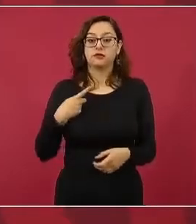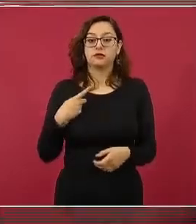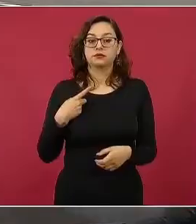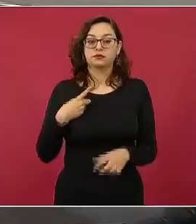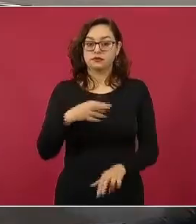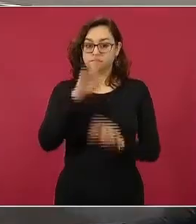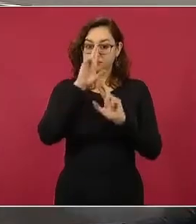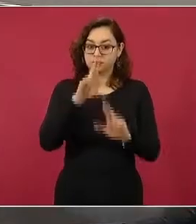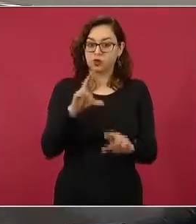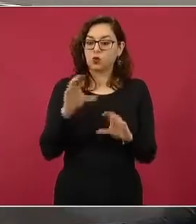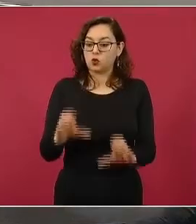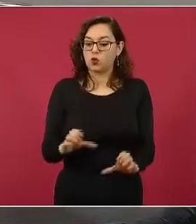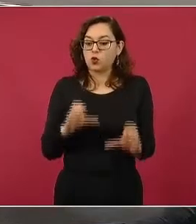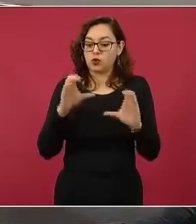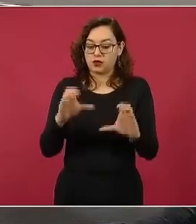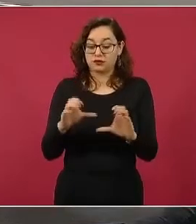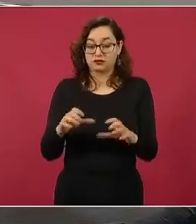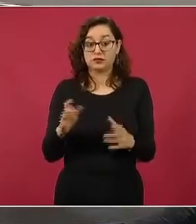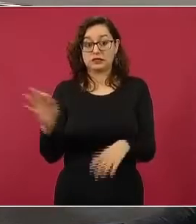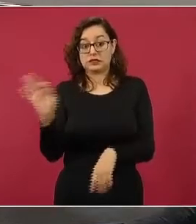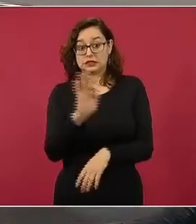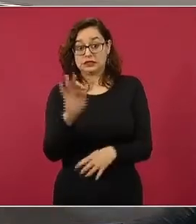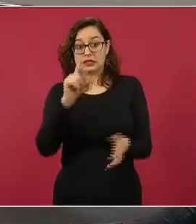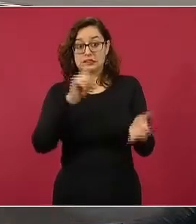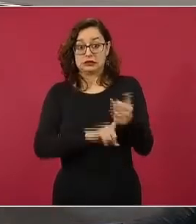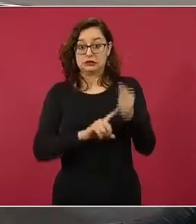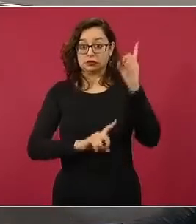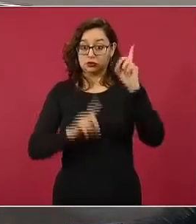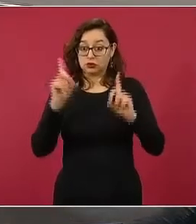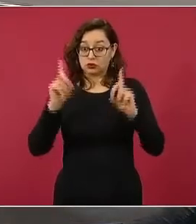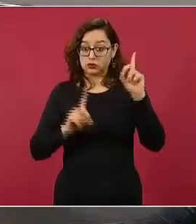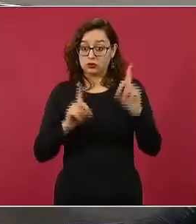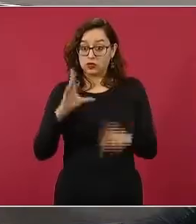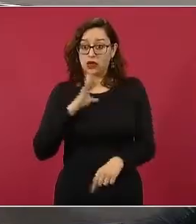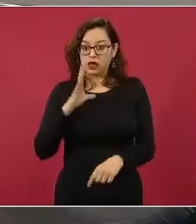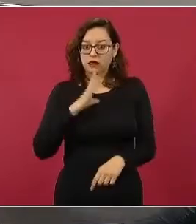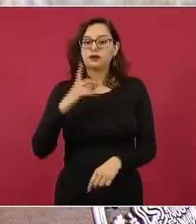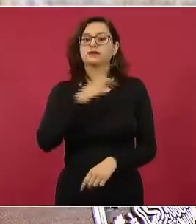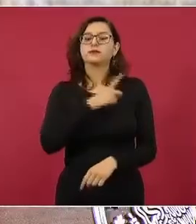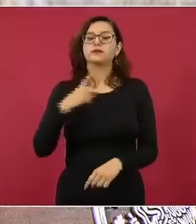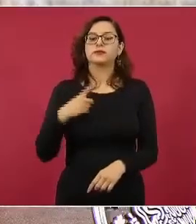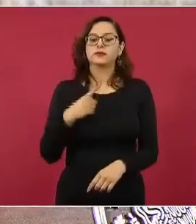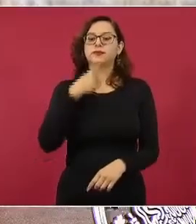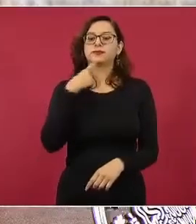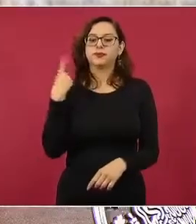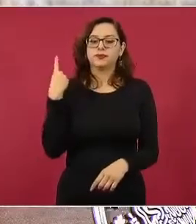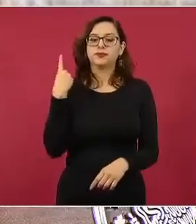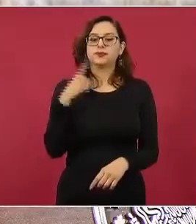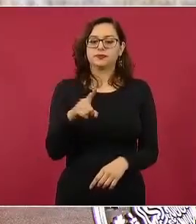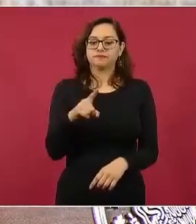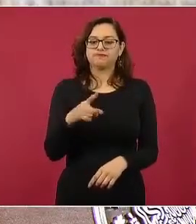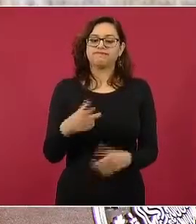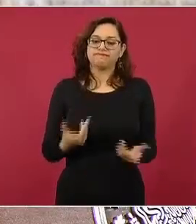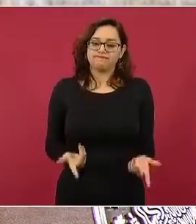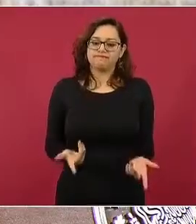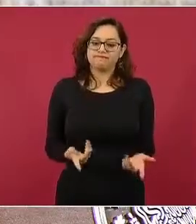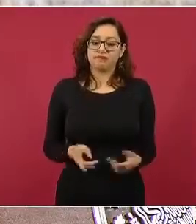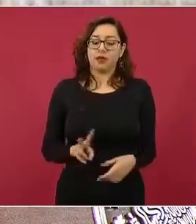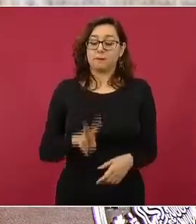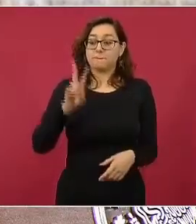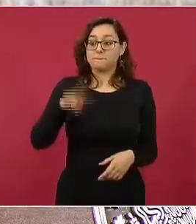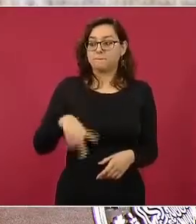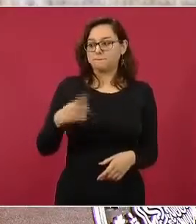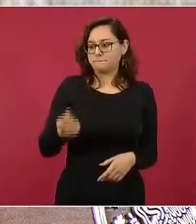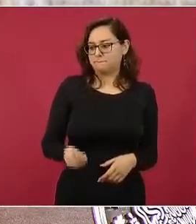estaríamos aquí dando este espacio, porque no somos nosotros alcahuetes, pues,